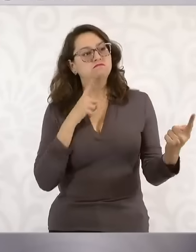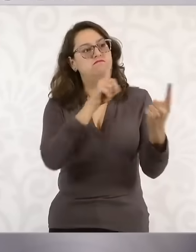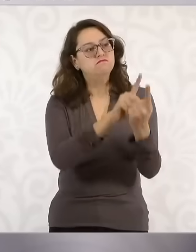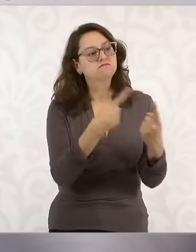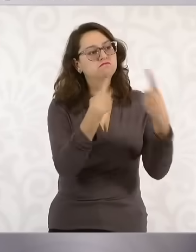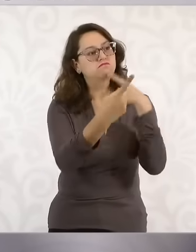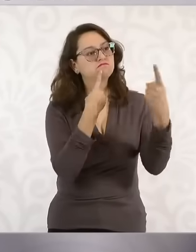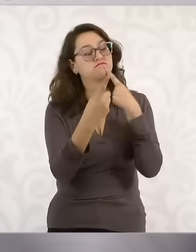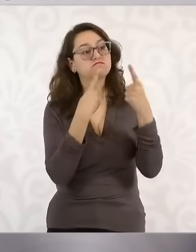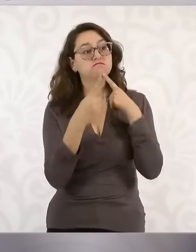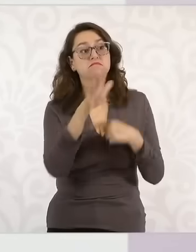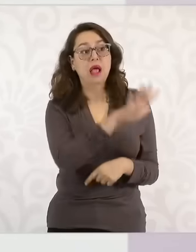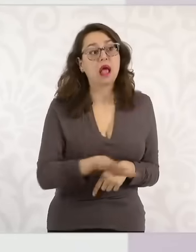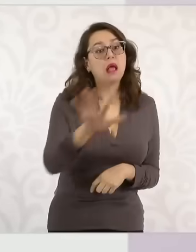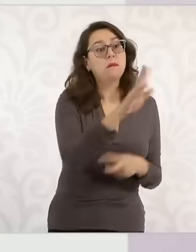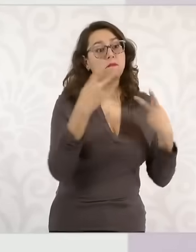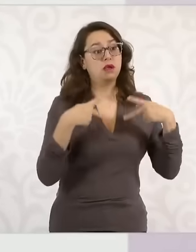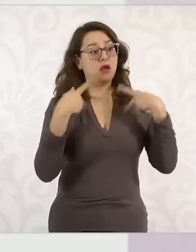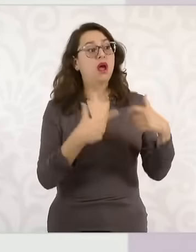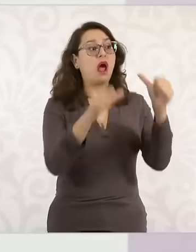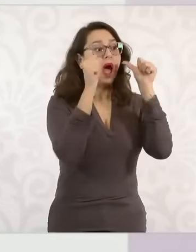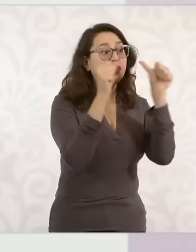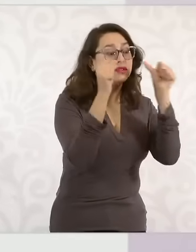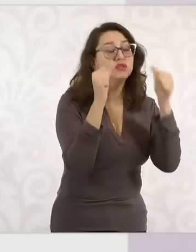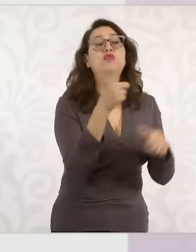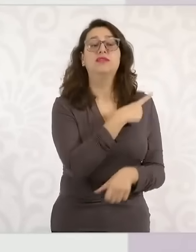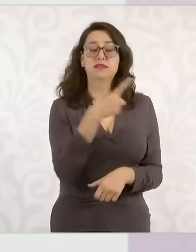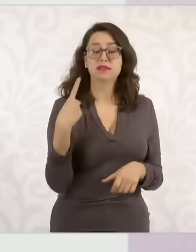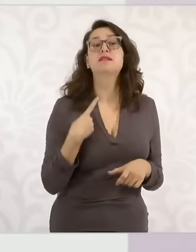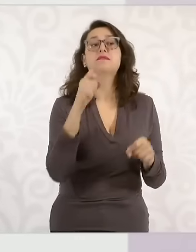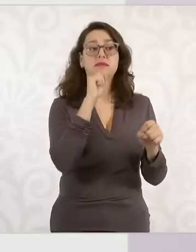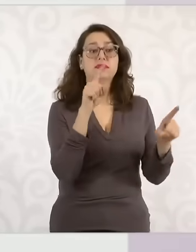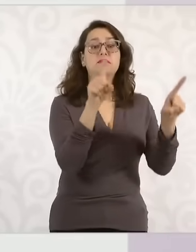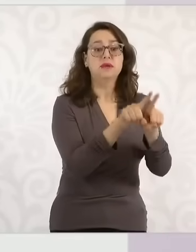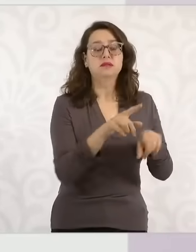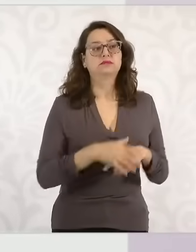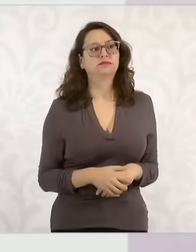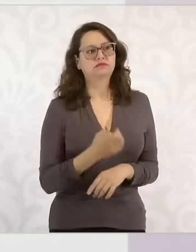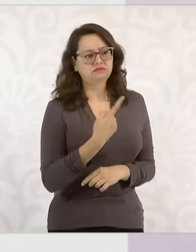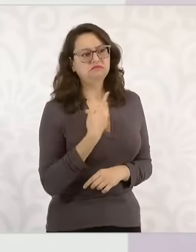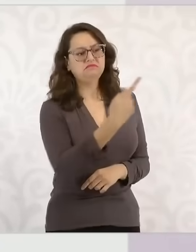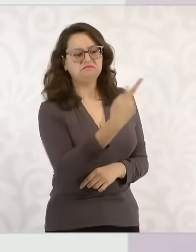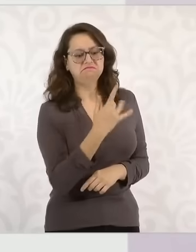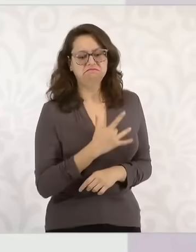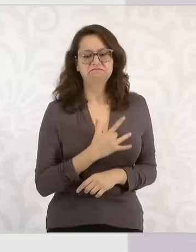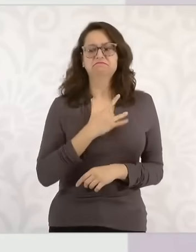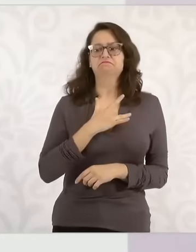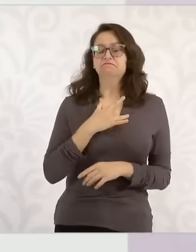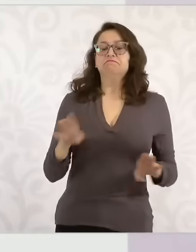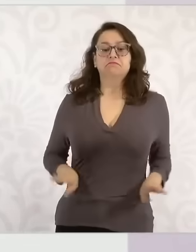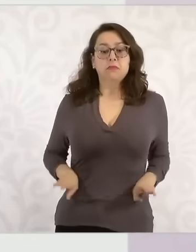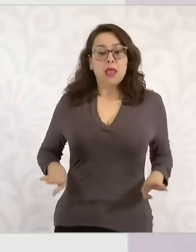también es fundamental. Hemos incluso coincidido en que los valores, el apoyo familiar,